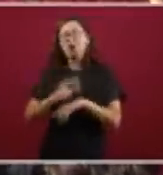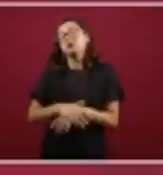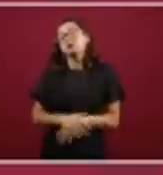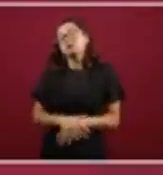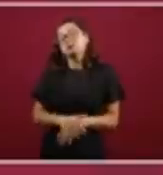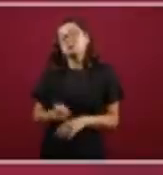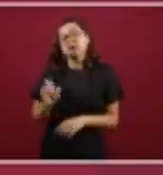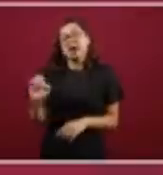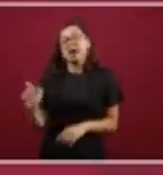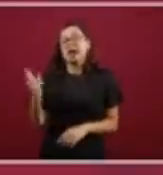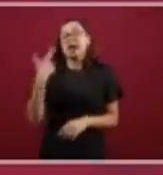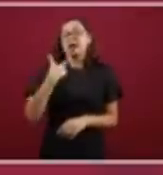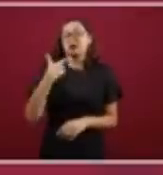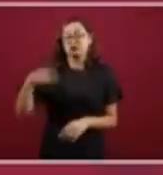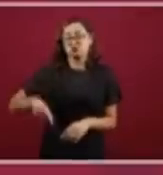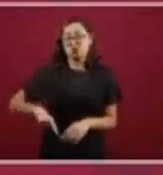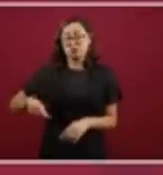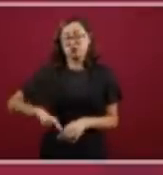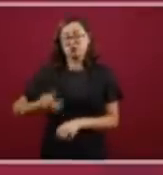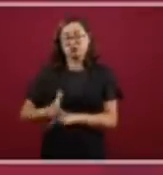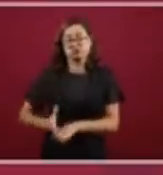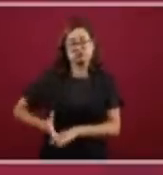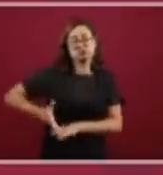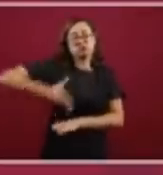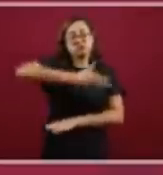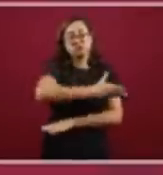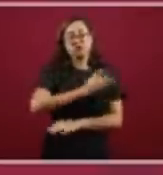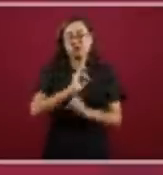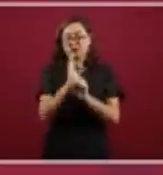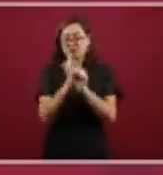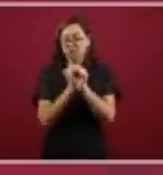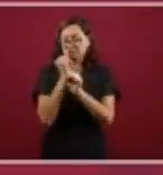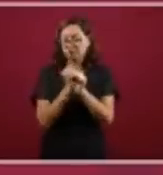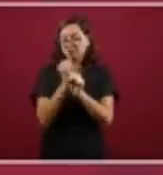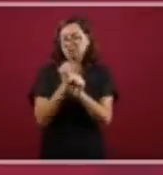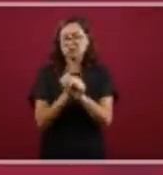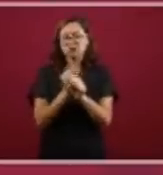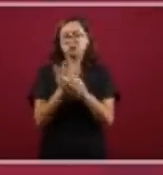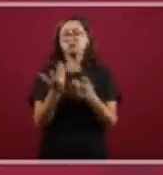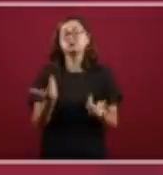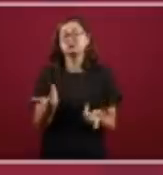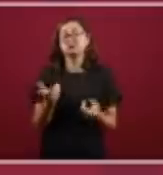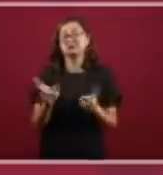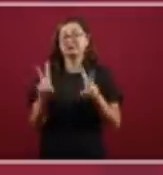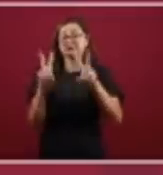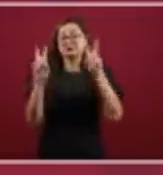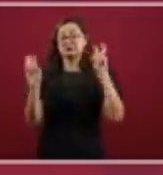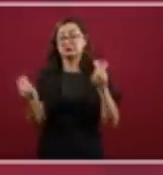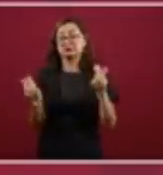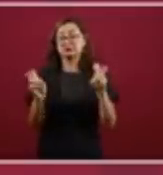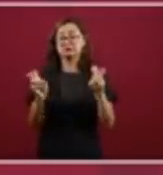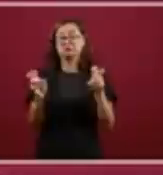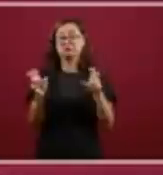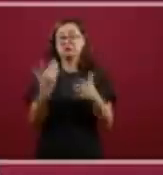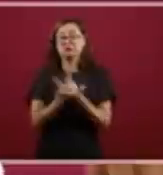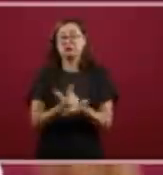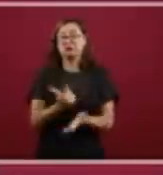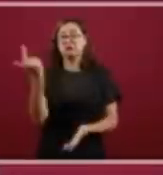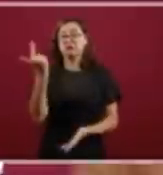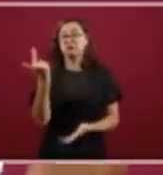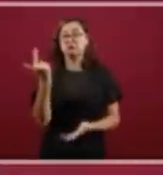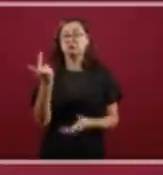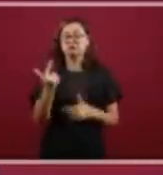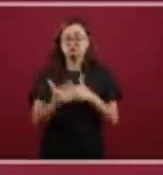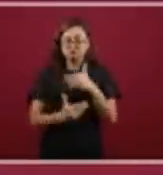investigación, digamos, fue un hecho que fue importante dentro de la operación del programa y